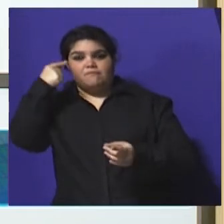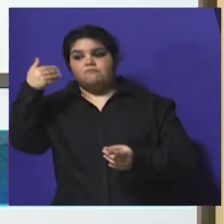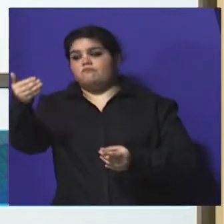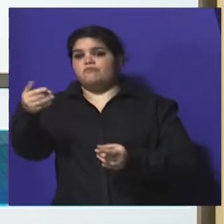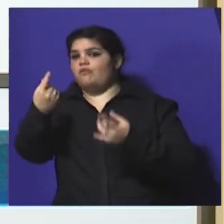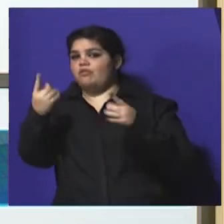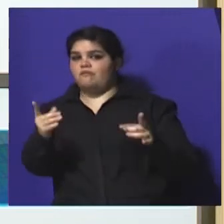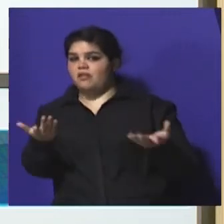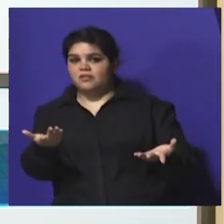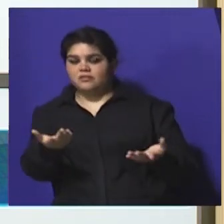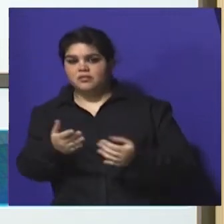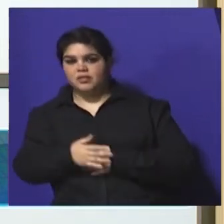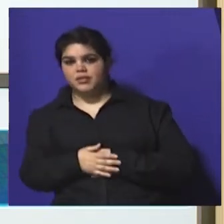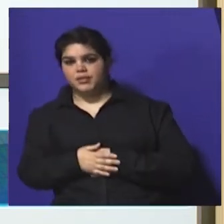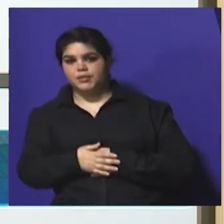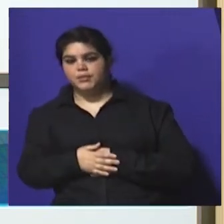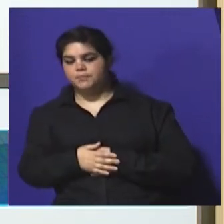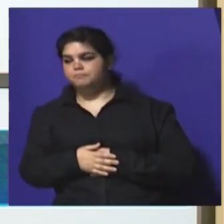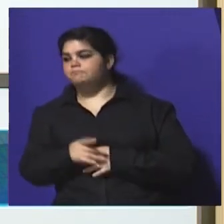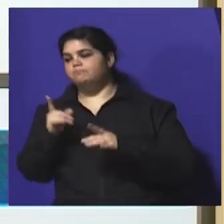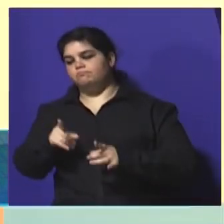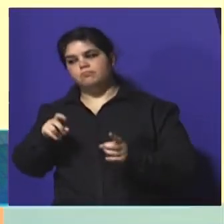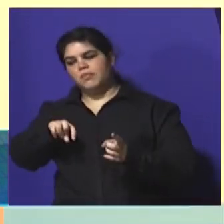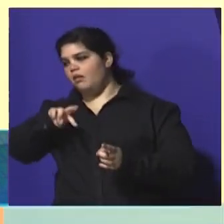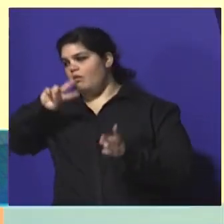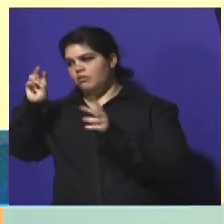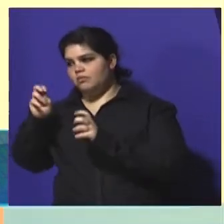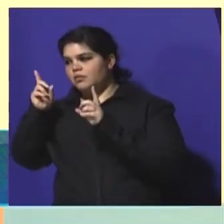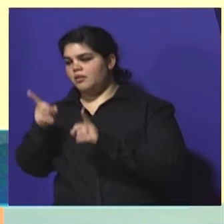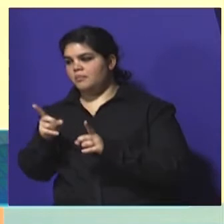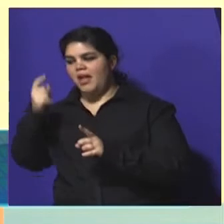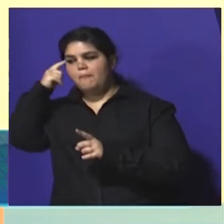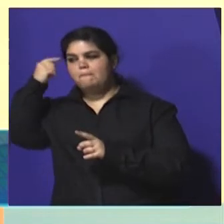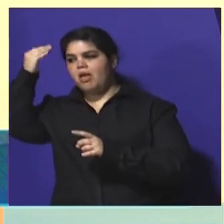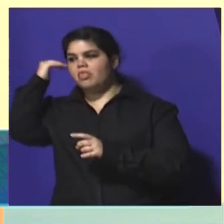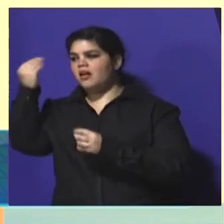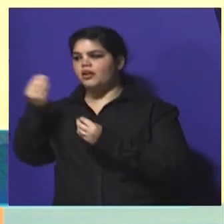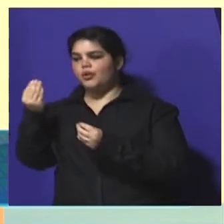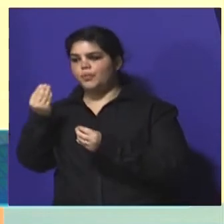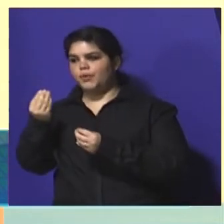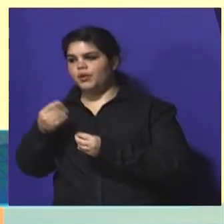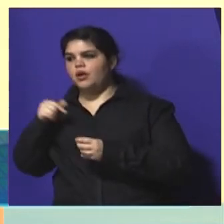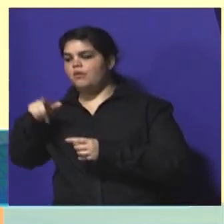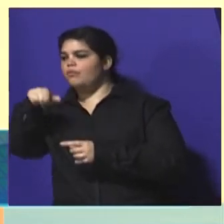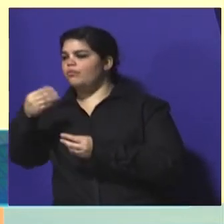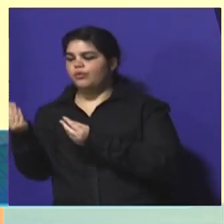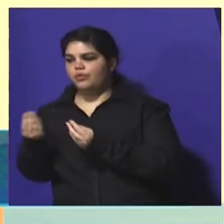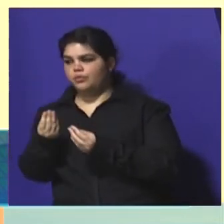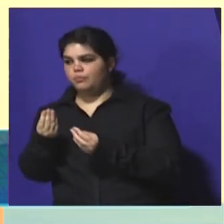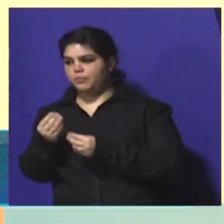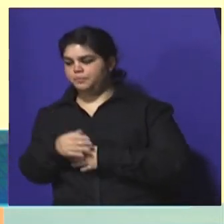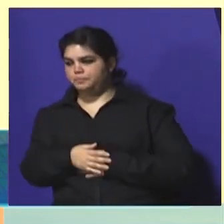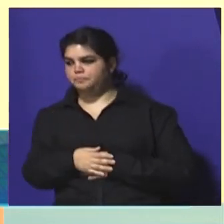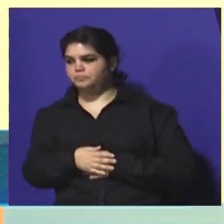bueno hablamos de cámara está bien el tema de lo mental cuánto suma lo mental en tu caso en particular